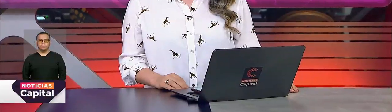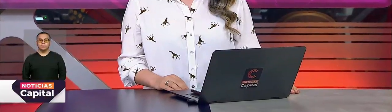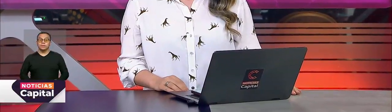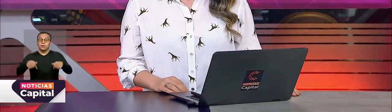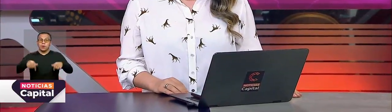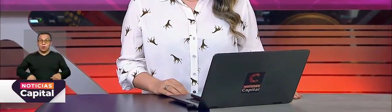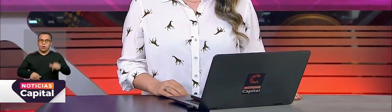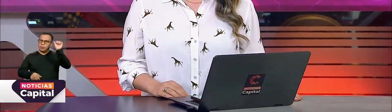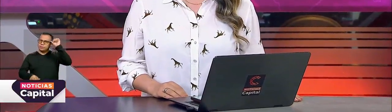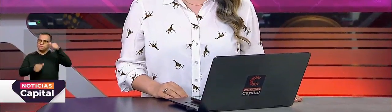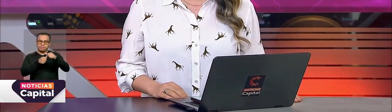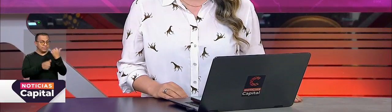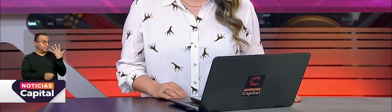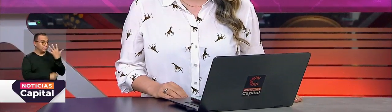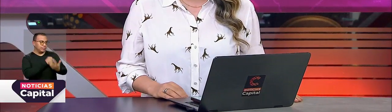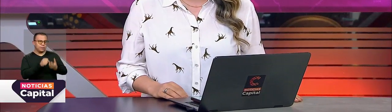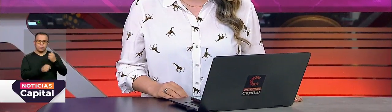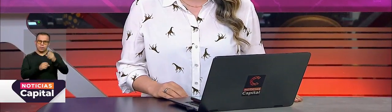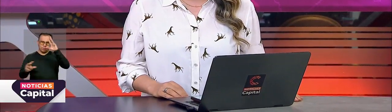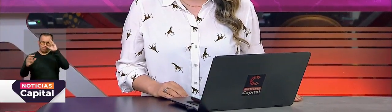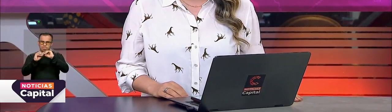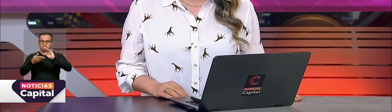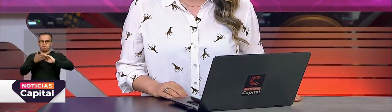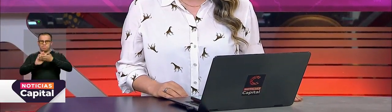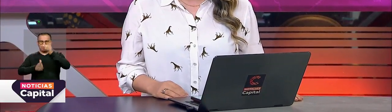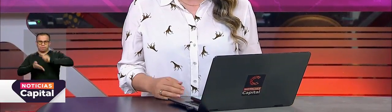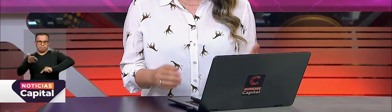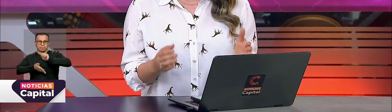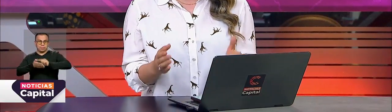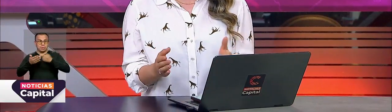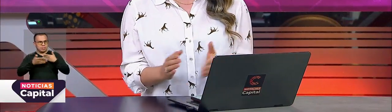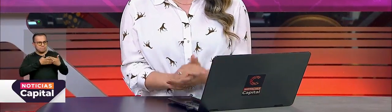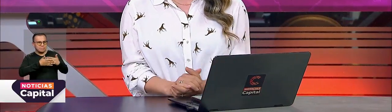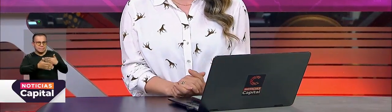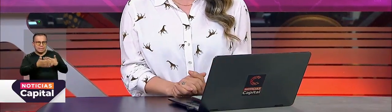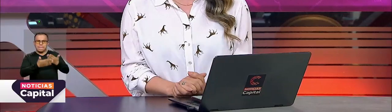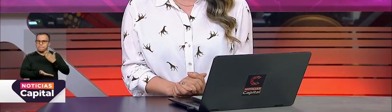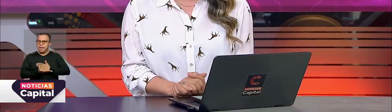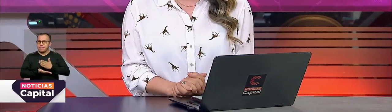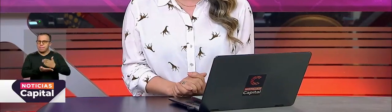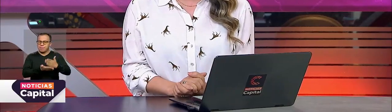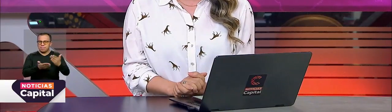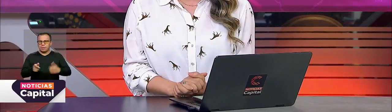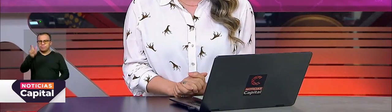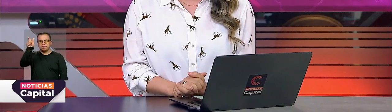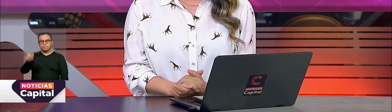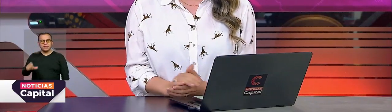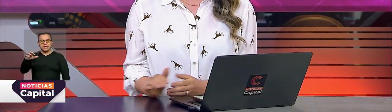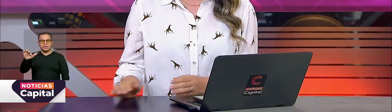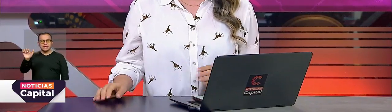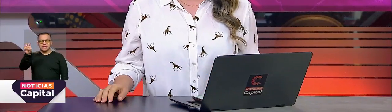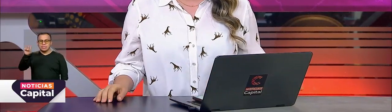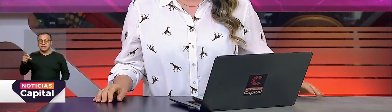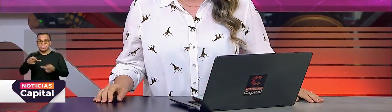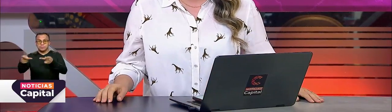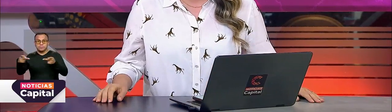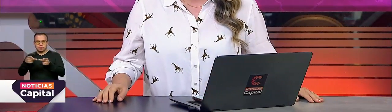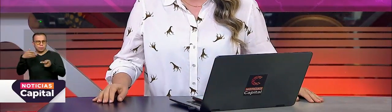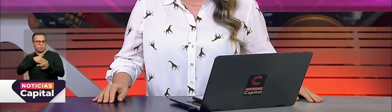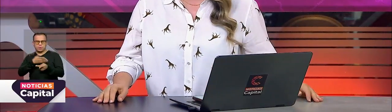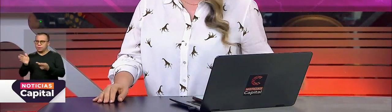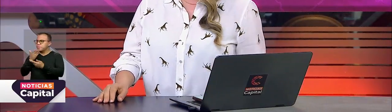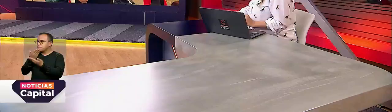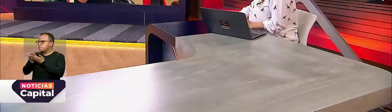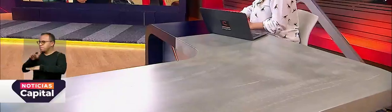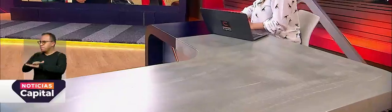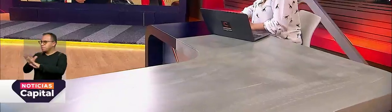Y hoy se conmemoran 5 años del acuerdo de paz. En torno a la fecha han ocurrido varios eventos. Cristian León se encuentra en la Plaza de Bolívar. Buenas tardes,